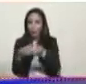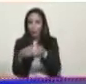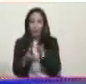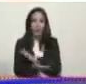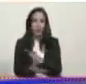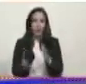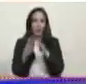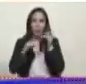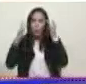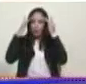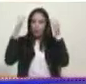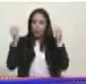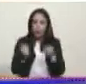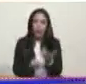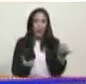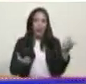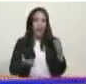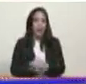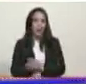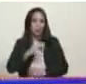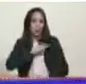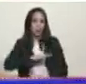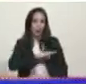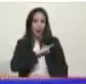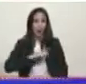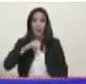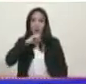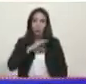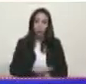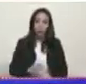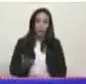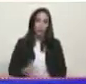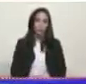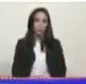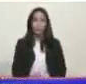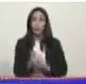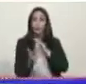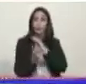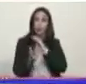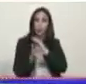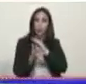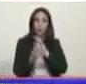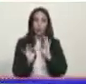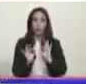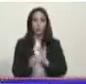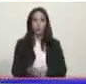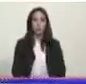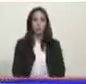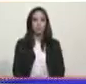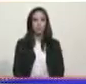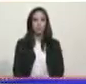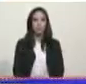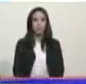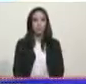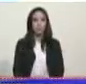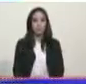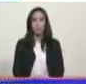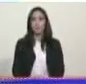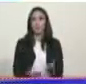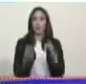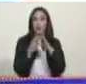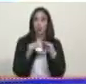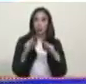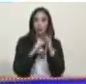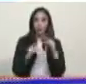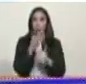académica, profesional, moral, histórica, tecnológica, para ser los